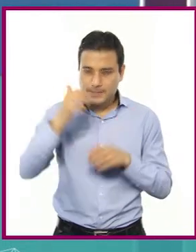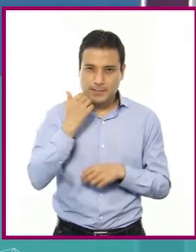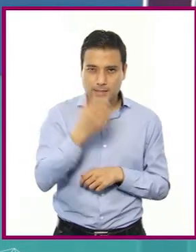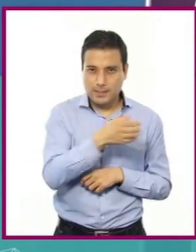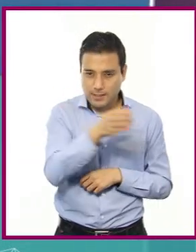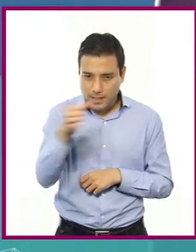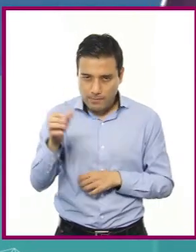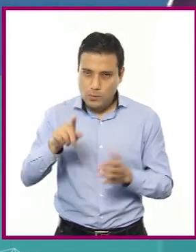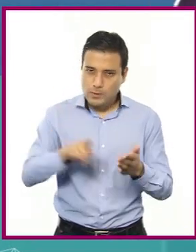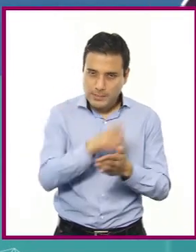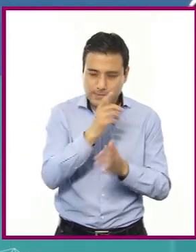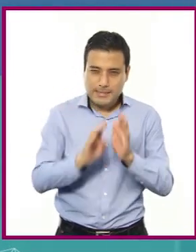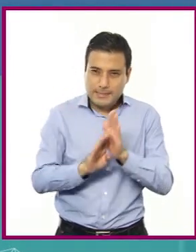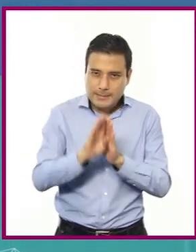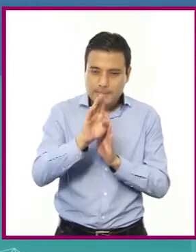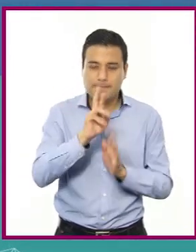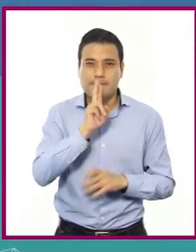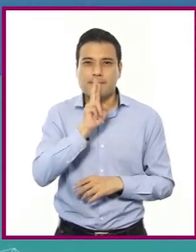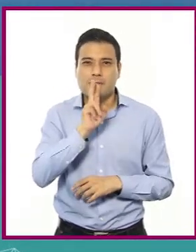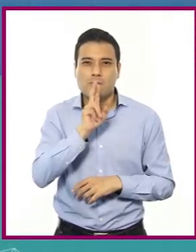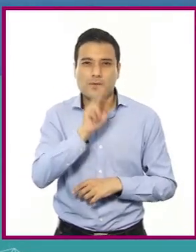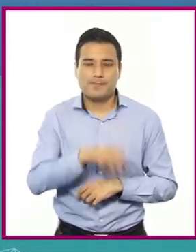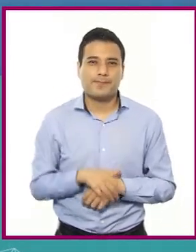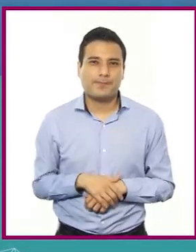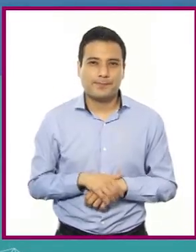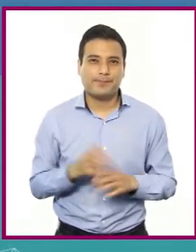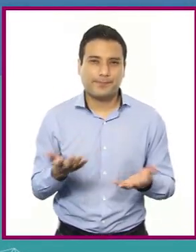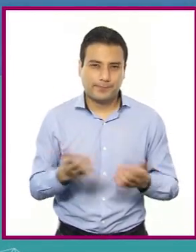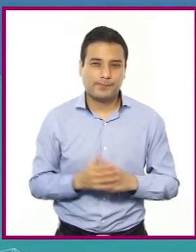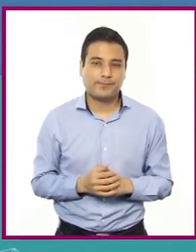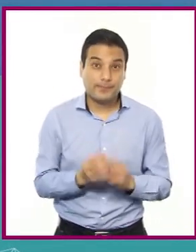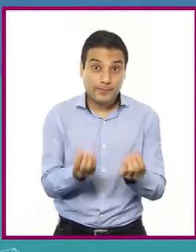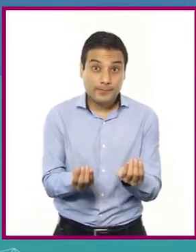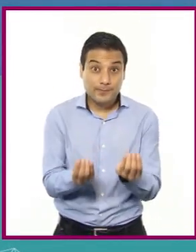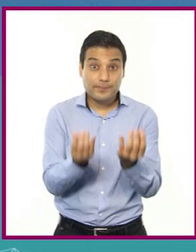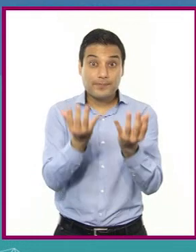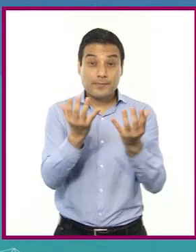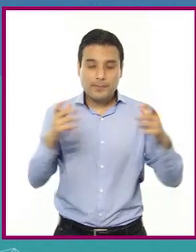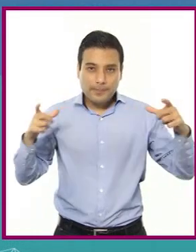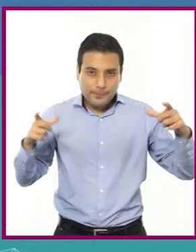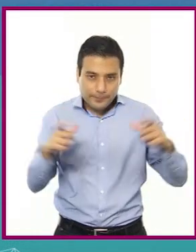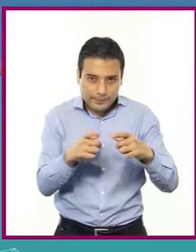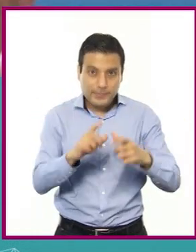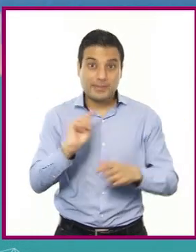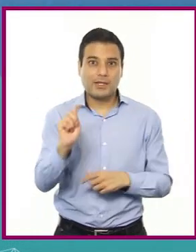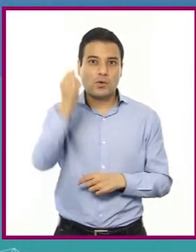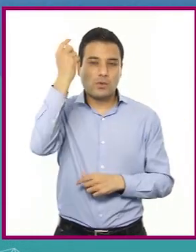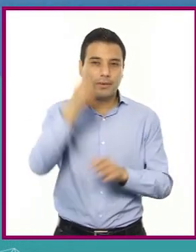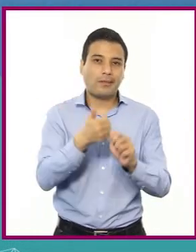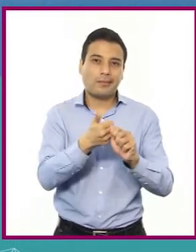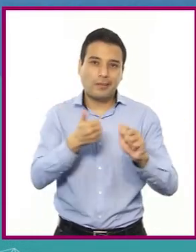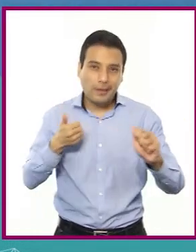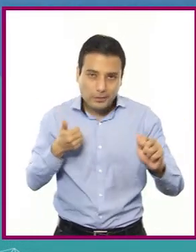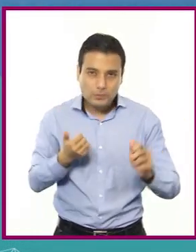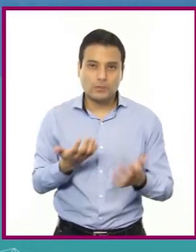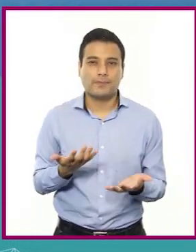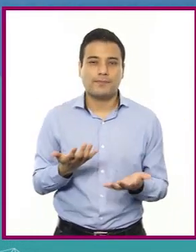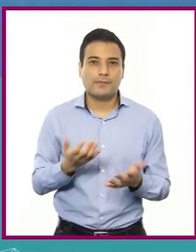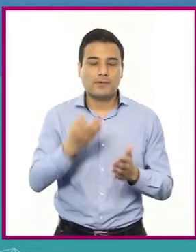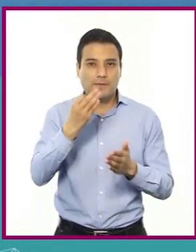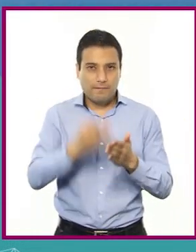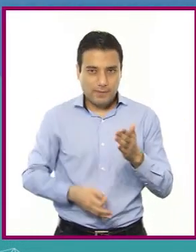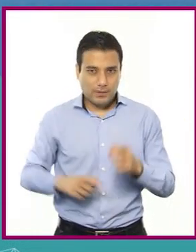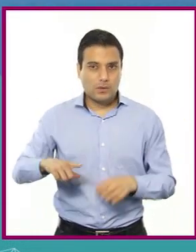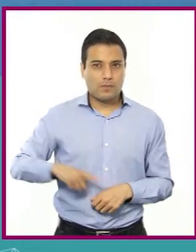campo, que se manifestaba en disminución de la producción, rezago tecnológico, falta de apoyo al desarrollo